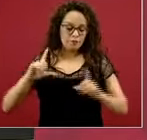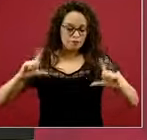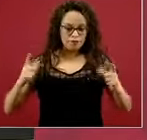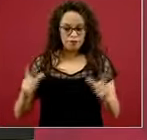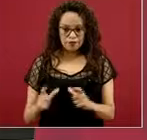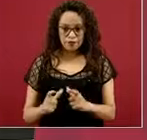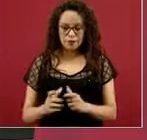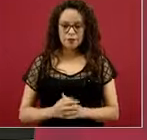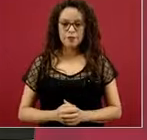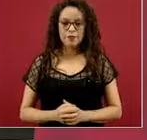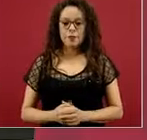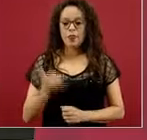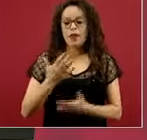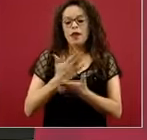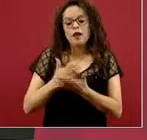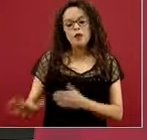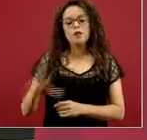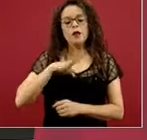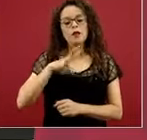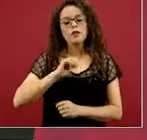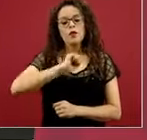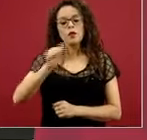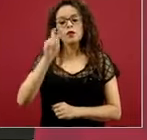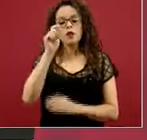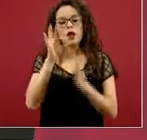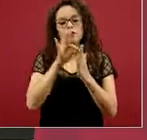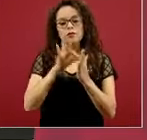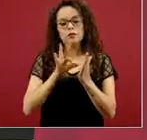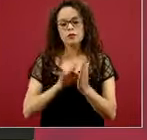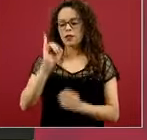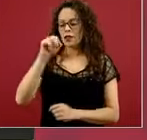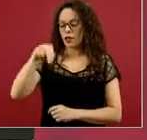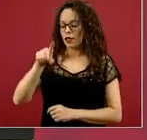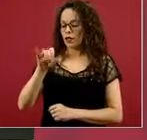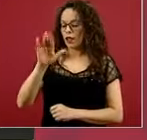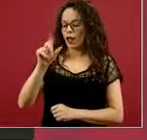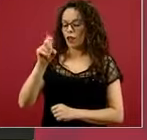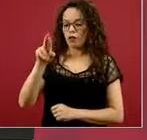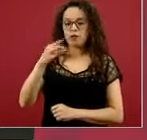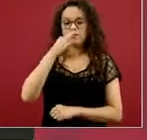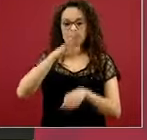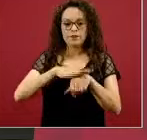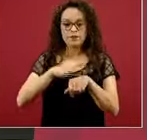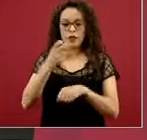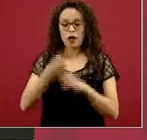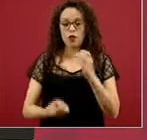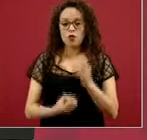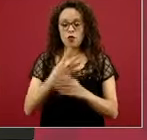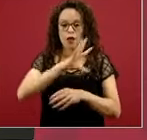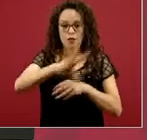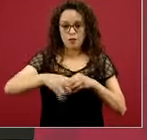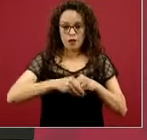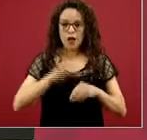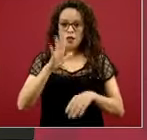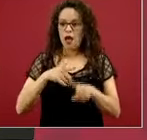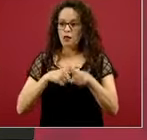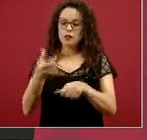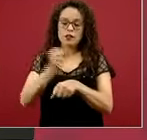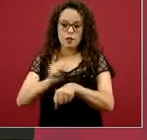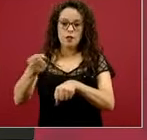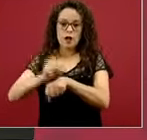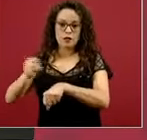Pero por otro lado también se crearon unos indicadores y se unieron a esta nueva versión del semáforo de ya varias semanas,